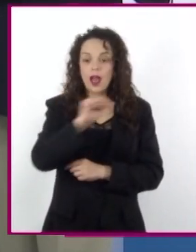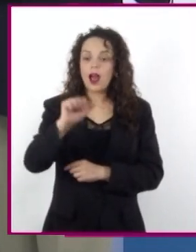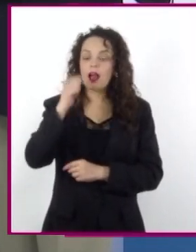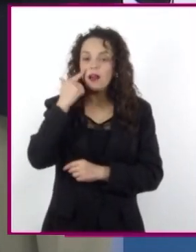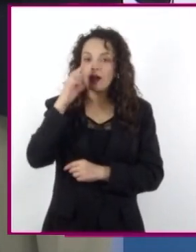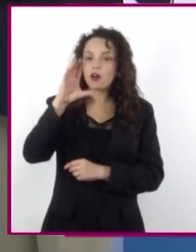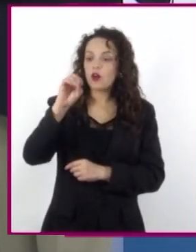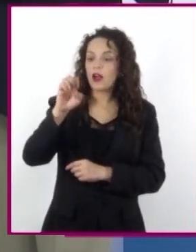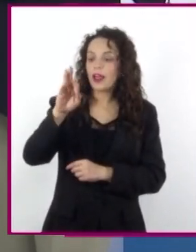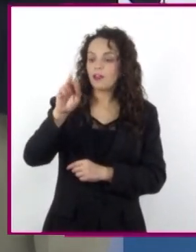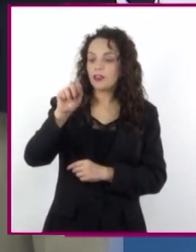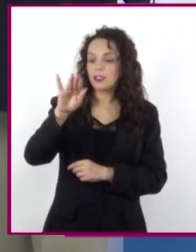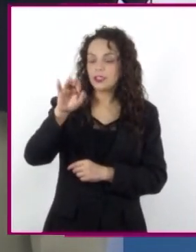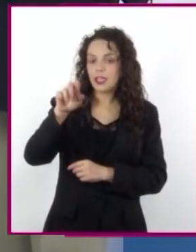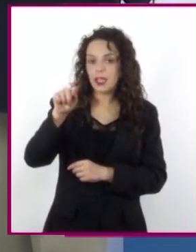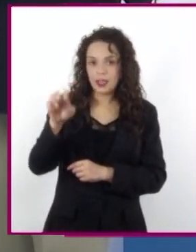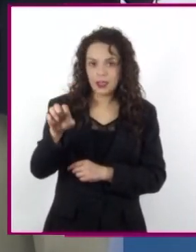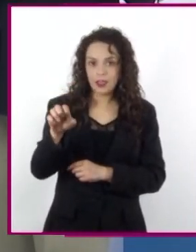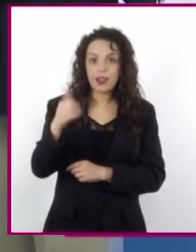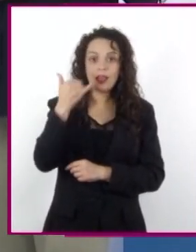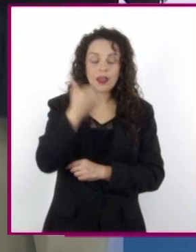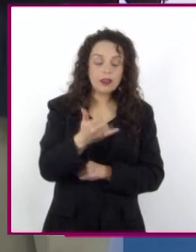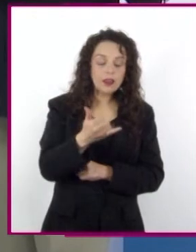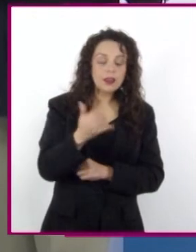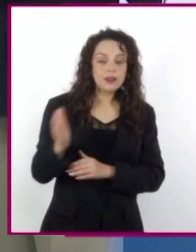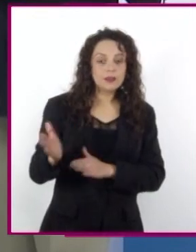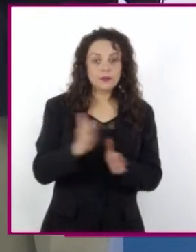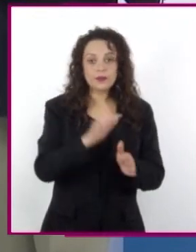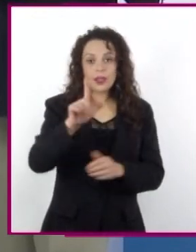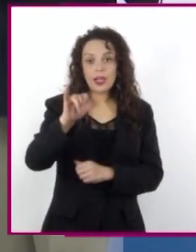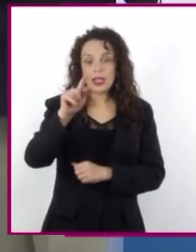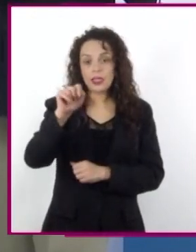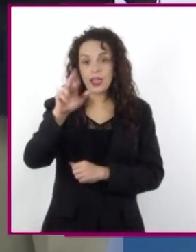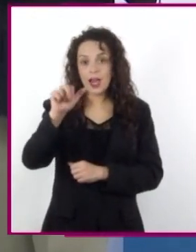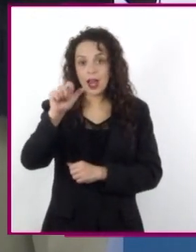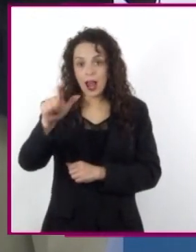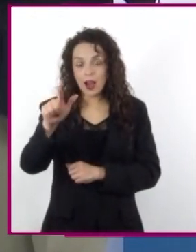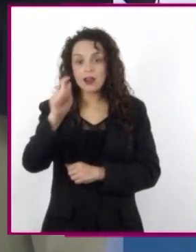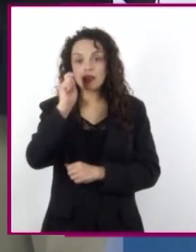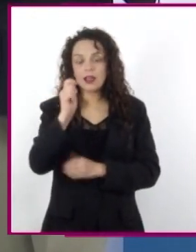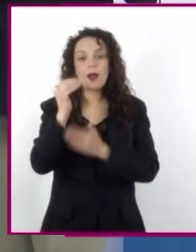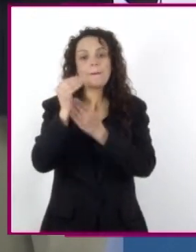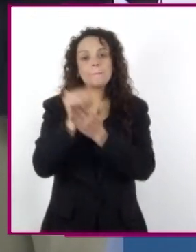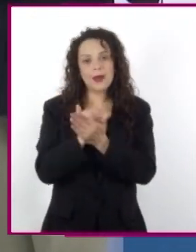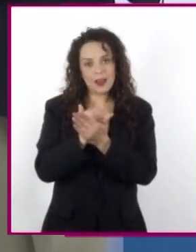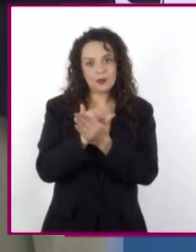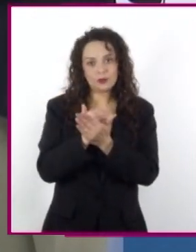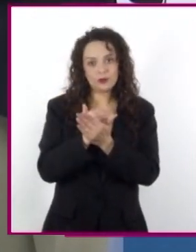la expresión y de las literales se considera la de menor exponente.